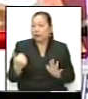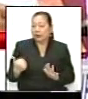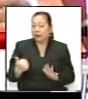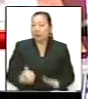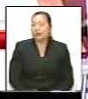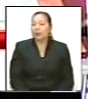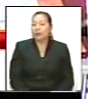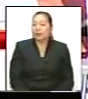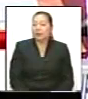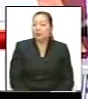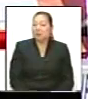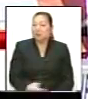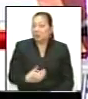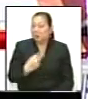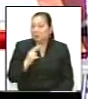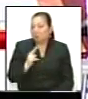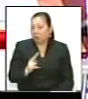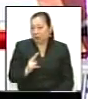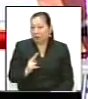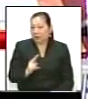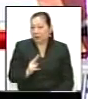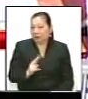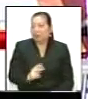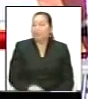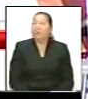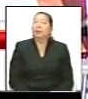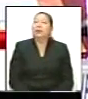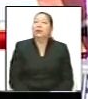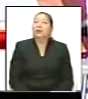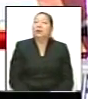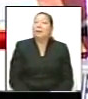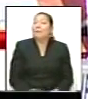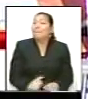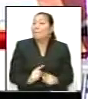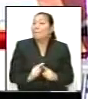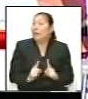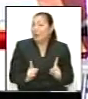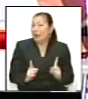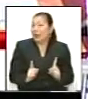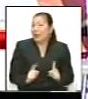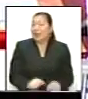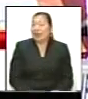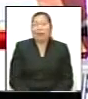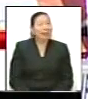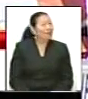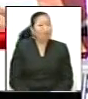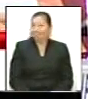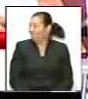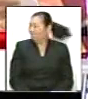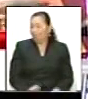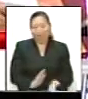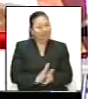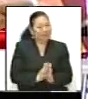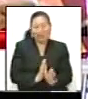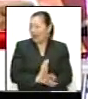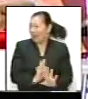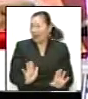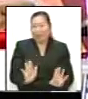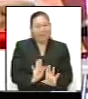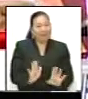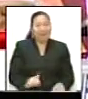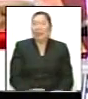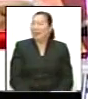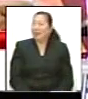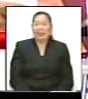2.446.276. Se puede verificar en el portal del MEF. Sin embargo, presidente, no se realizó nada. No